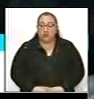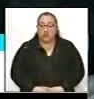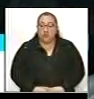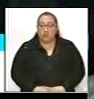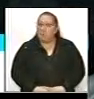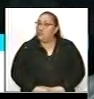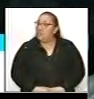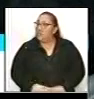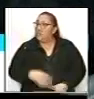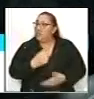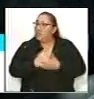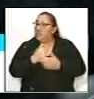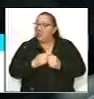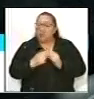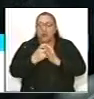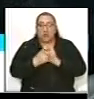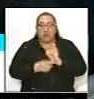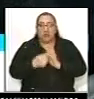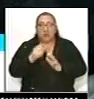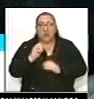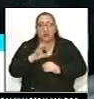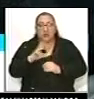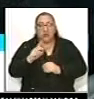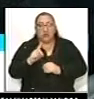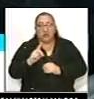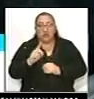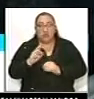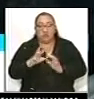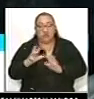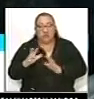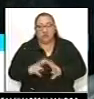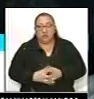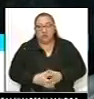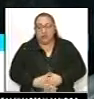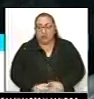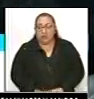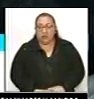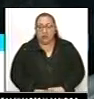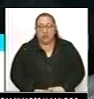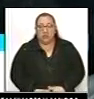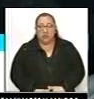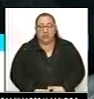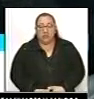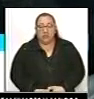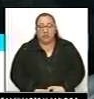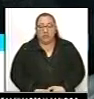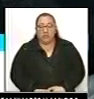son beneficiarios del Decreto Supremo 051-88. ¿Okay?